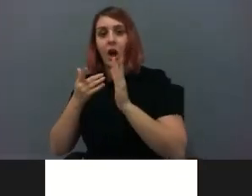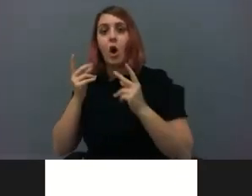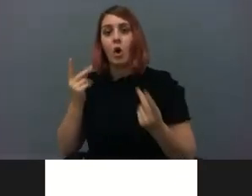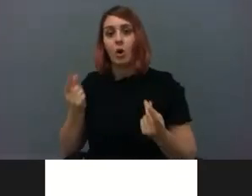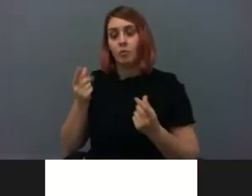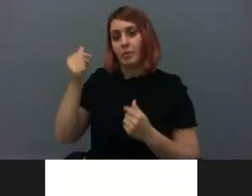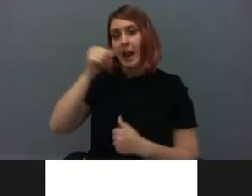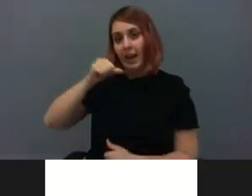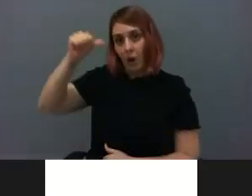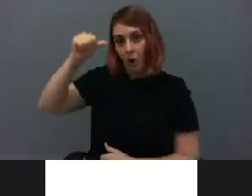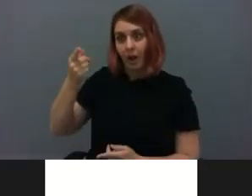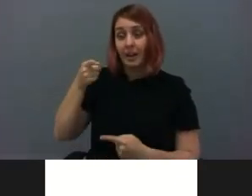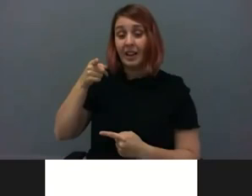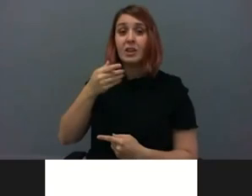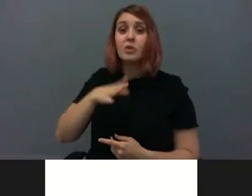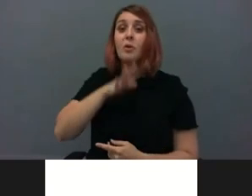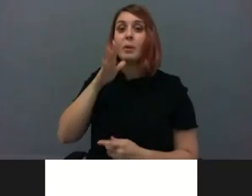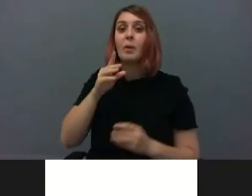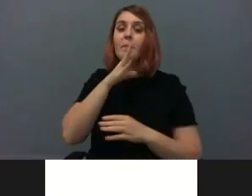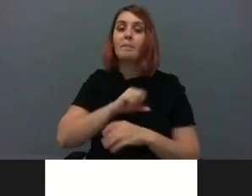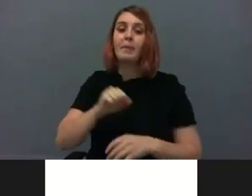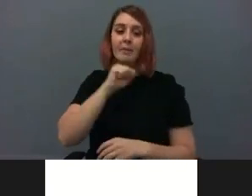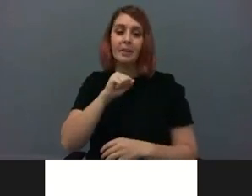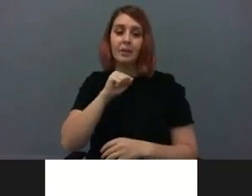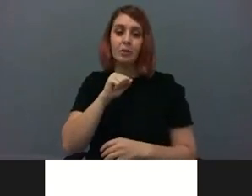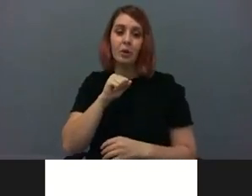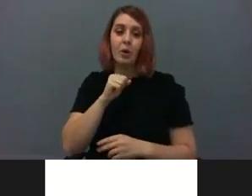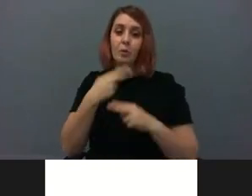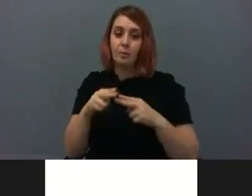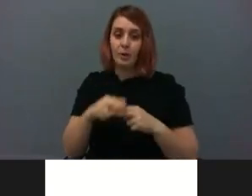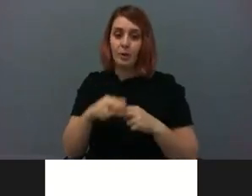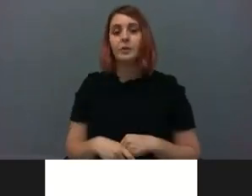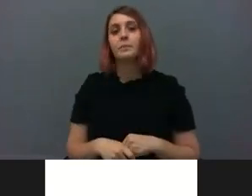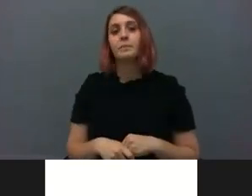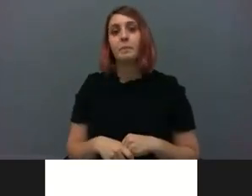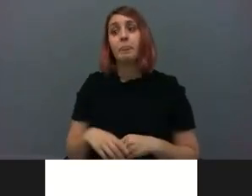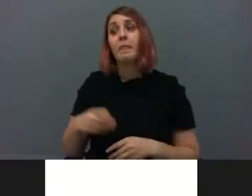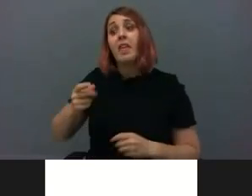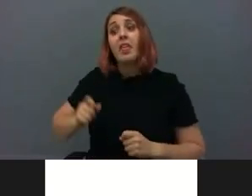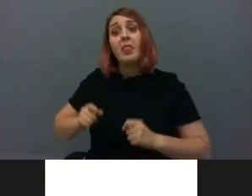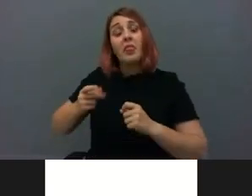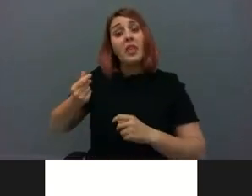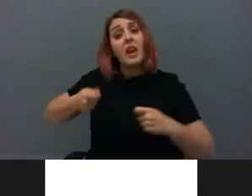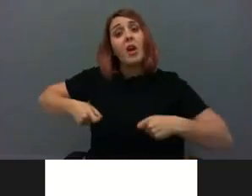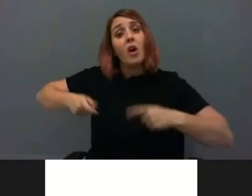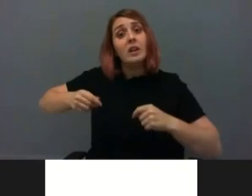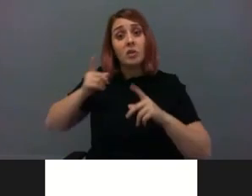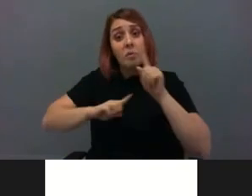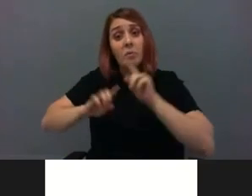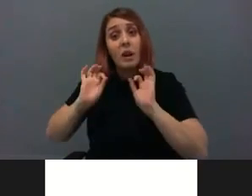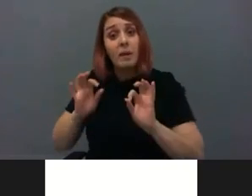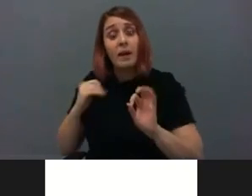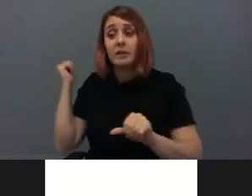Y esto es gracias a nuestros maravillosos políticos. Costamos dinero. Y ese es el verdadero problema. Históricamente tenemos un